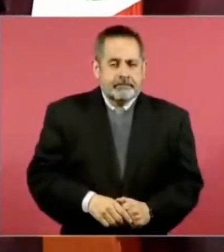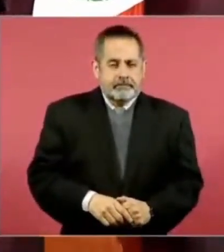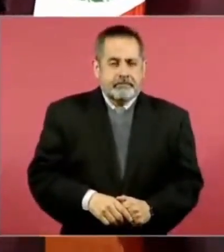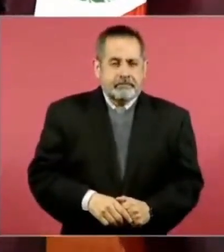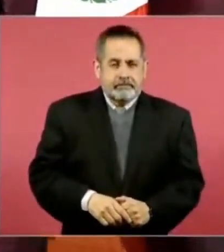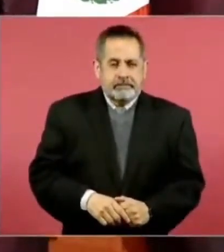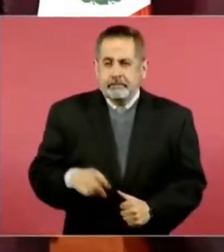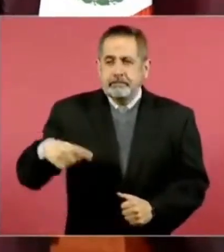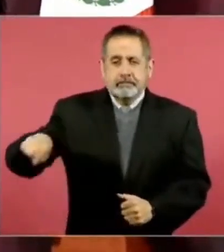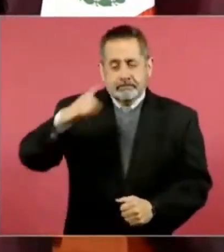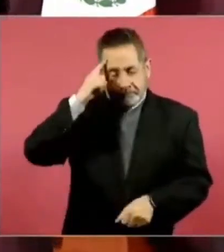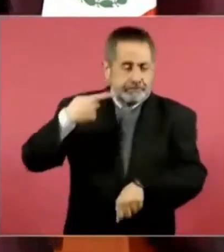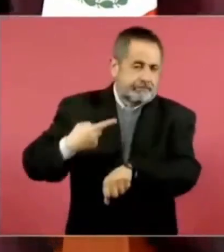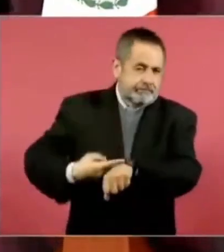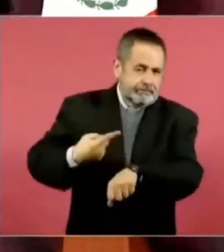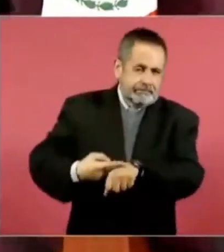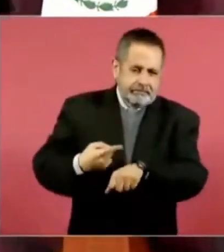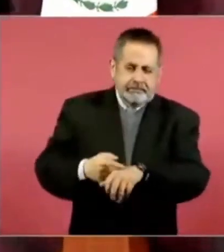nadie se enferme,